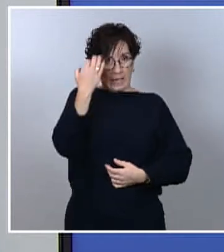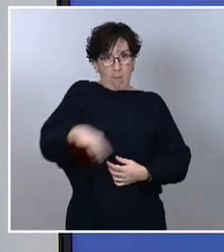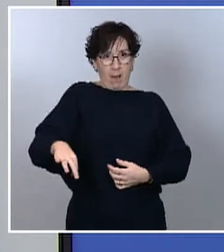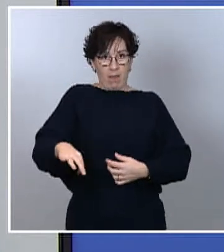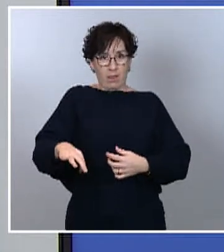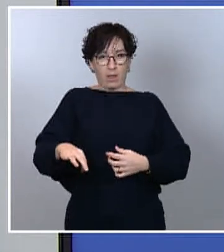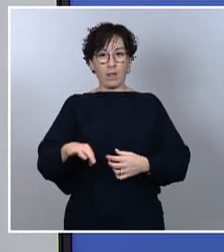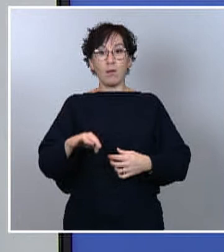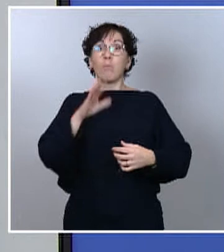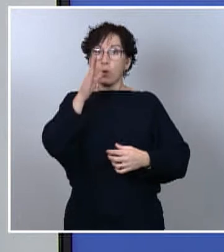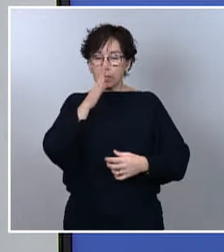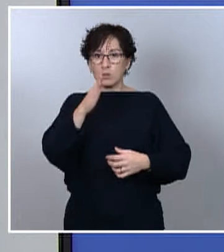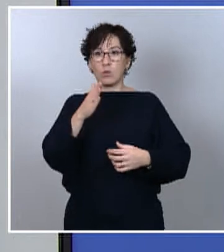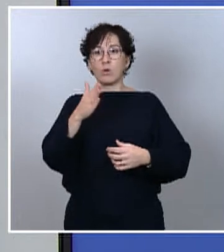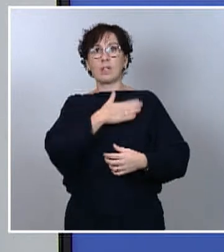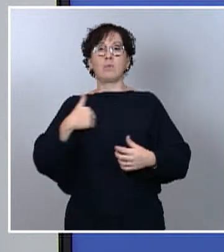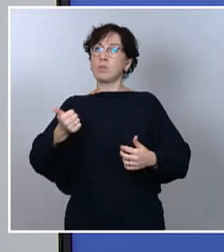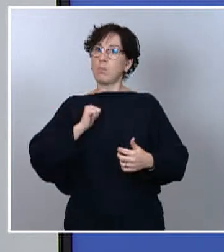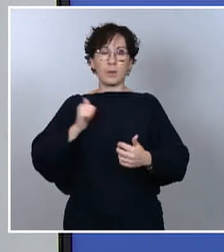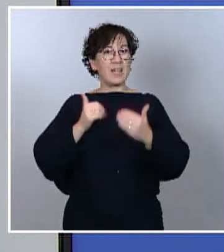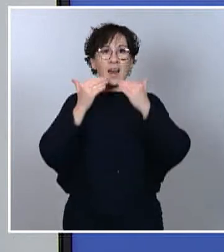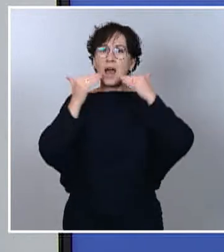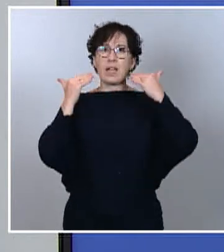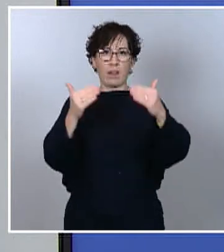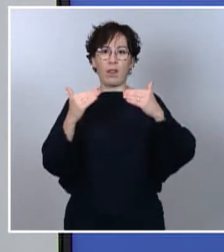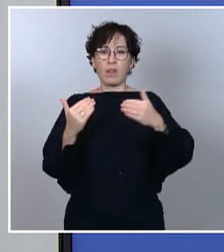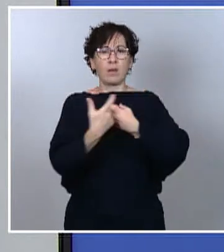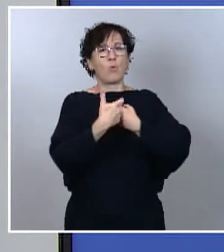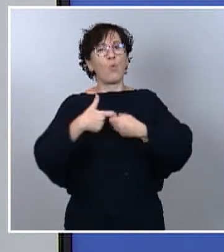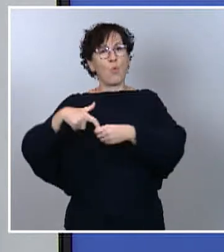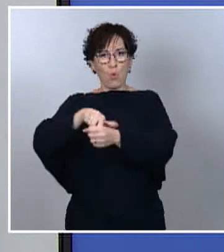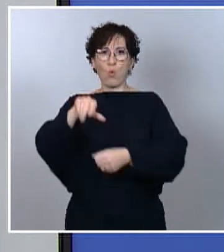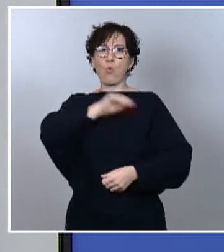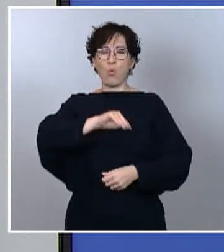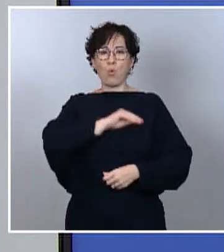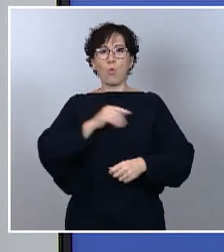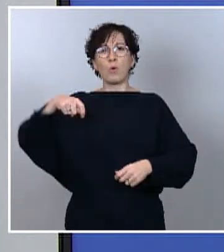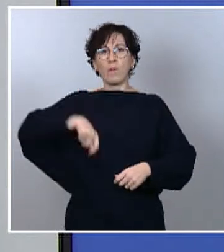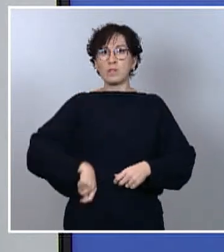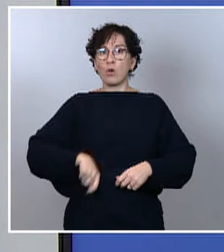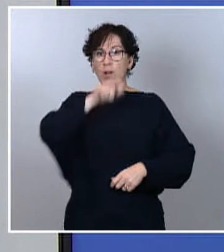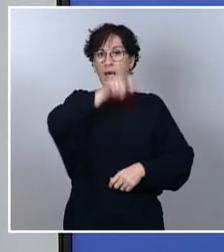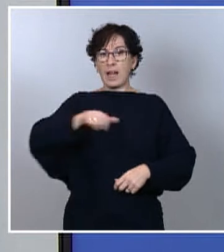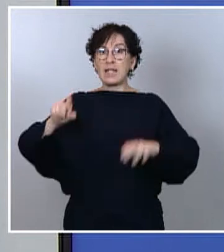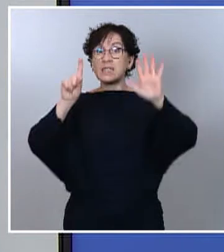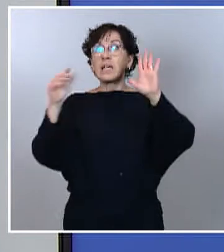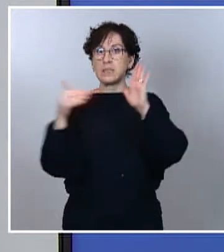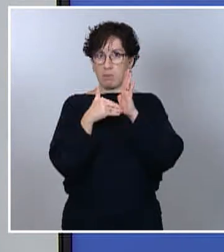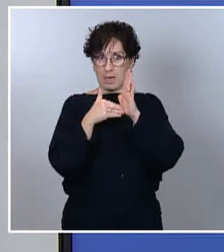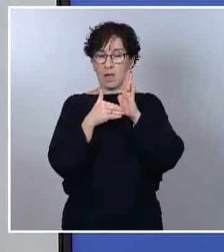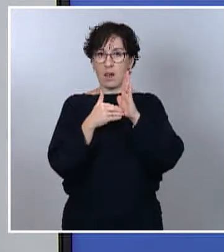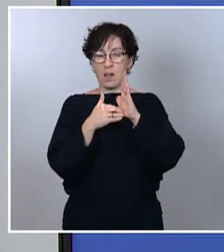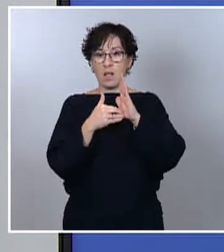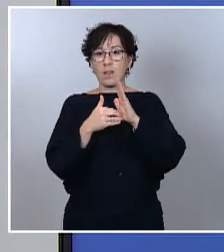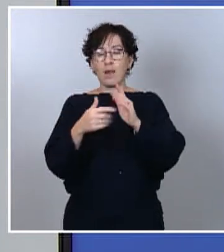de nuevo la implicación del amplio grupo de profesionales, hasta 6.000, que han vuelto a hacer posible esta nueva ronda del